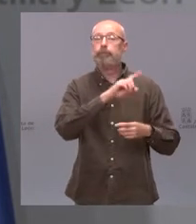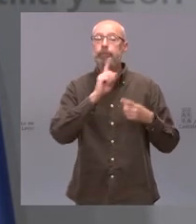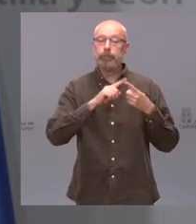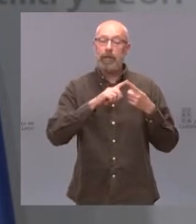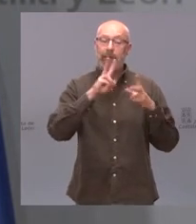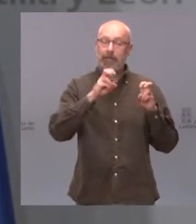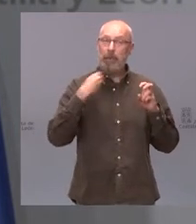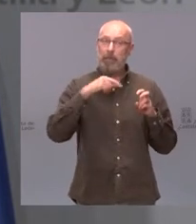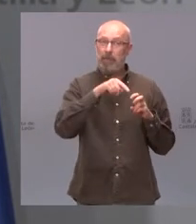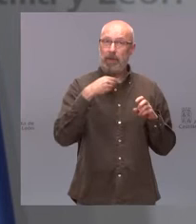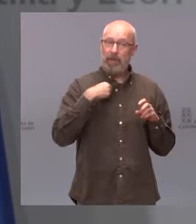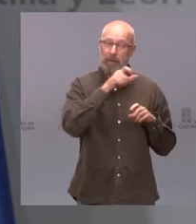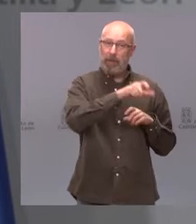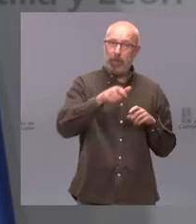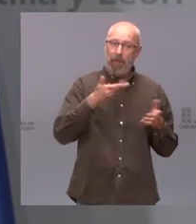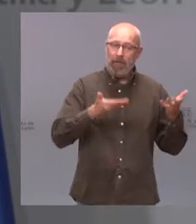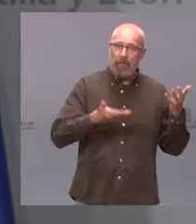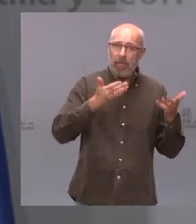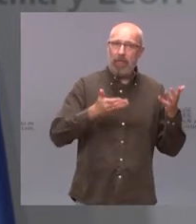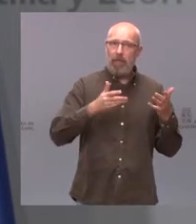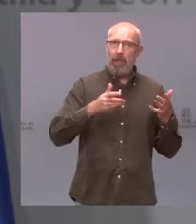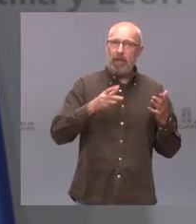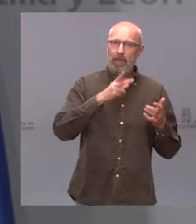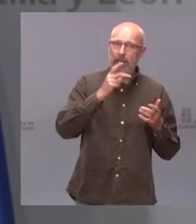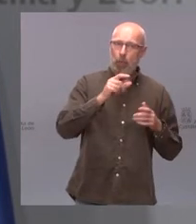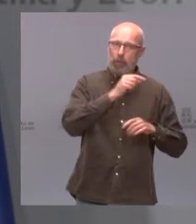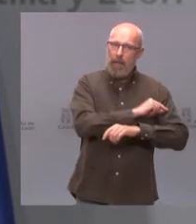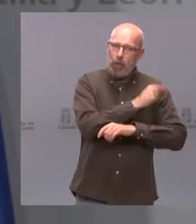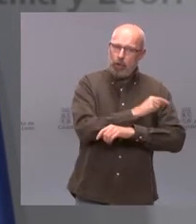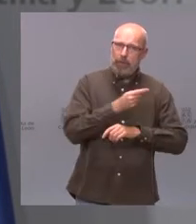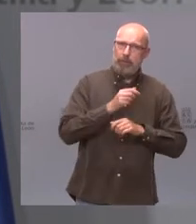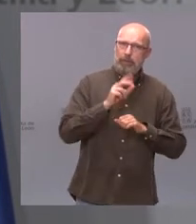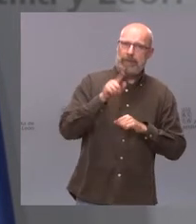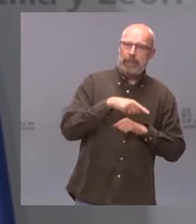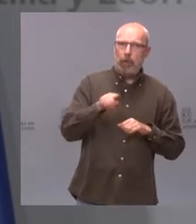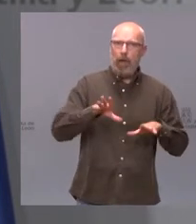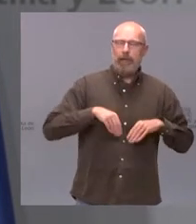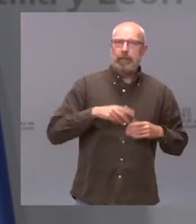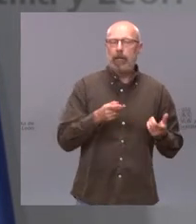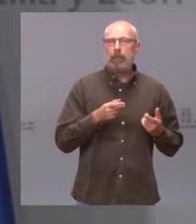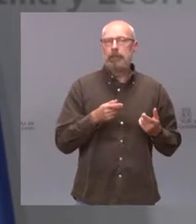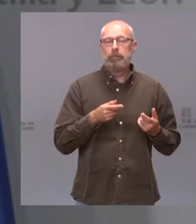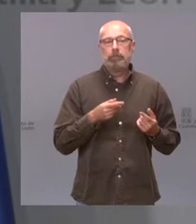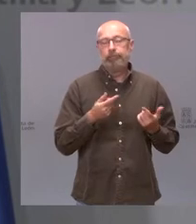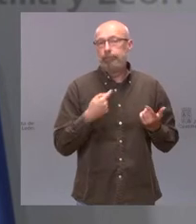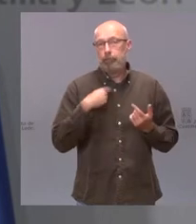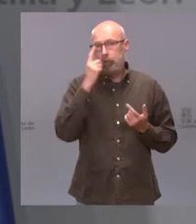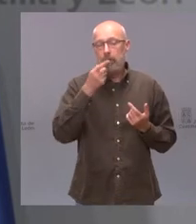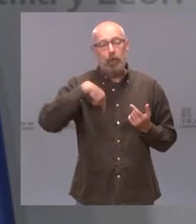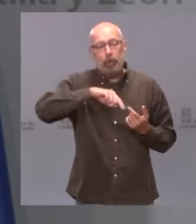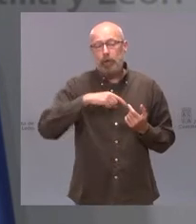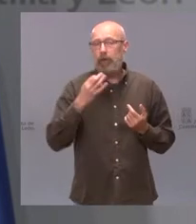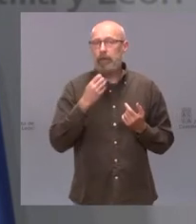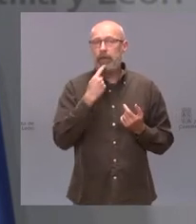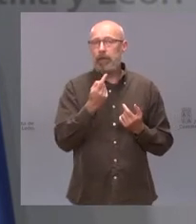pues no puedo discutírselo, pero nuestra obligación como administración es transmitirles a